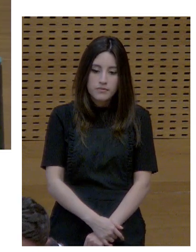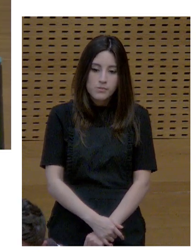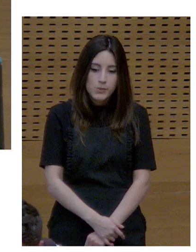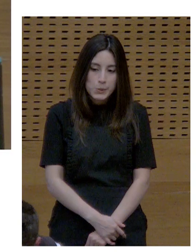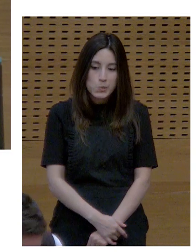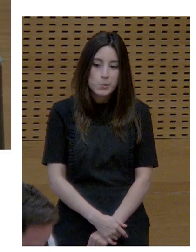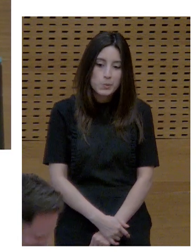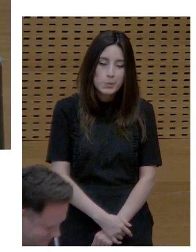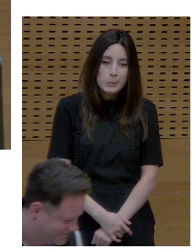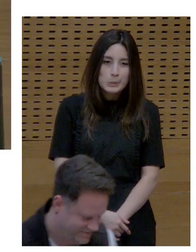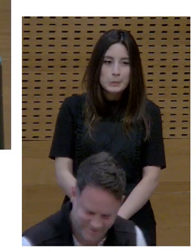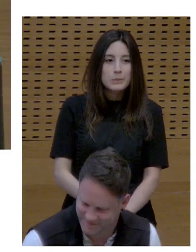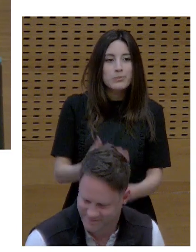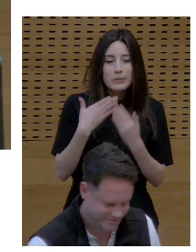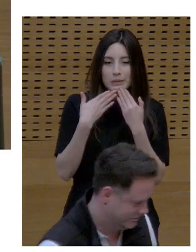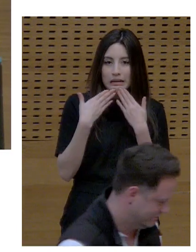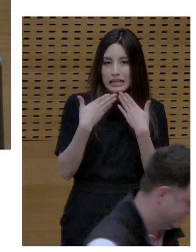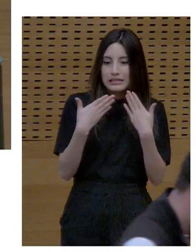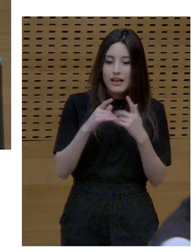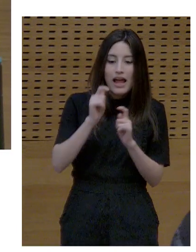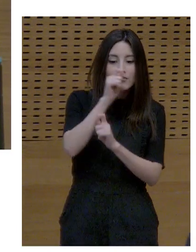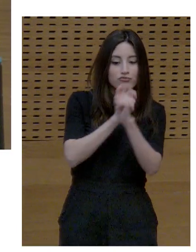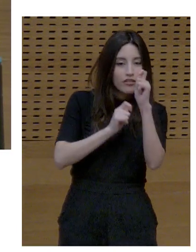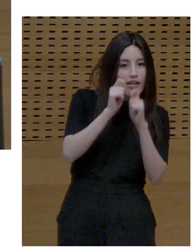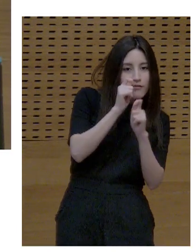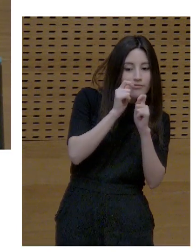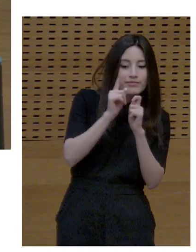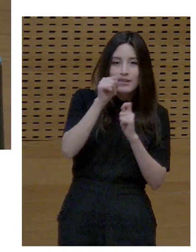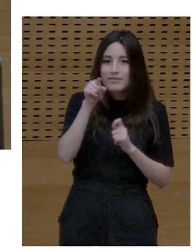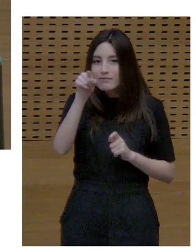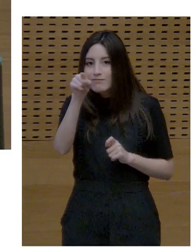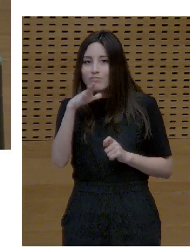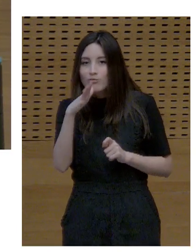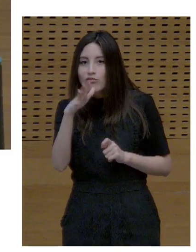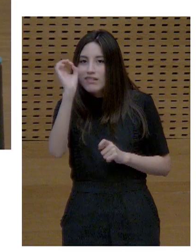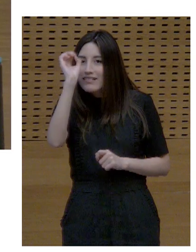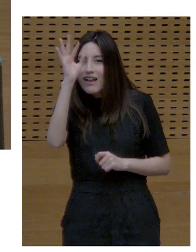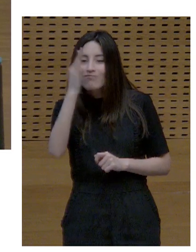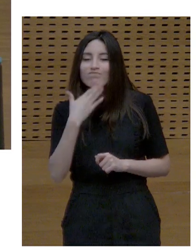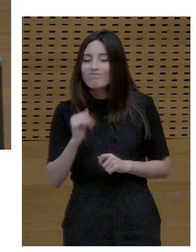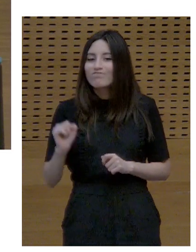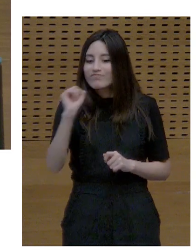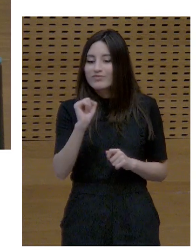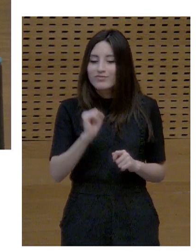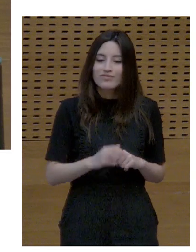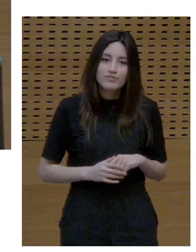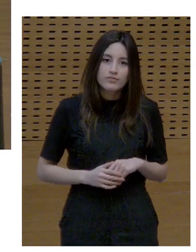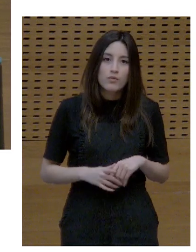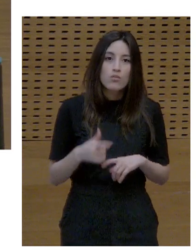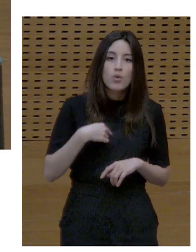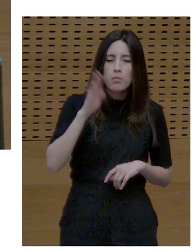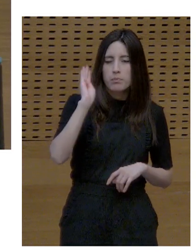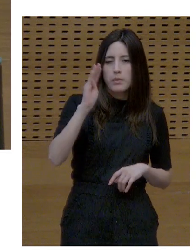Sí, bueno, muchas gracias tanto a la asociación como a ti por esta charla tan magnífica. Quería